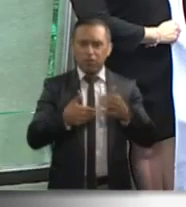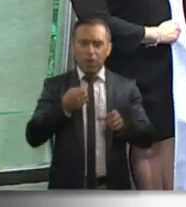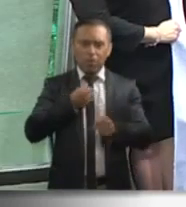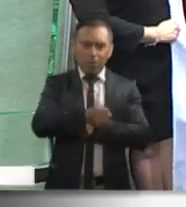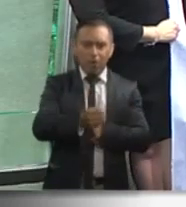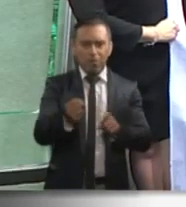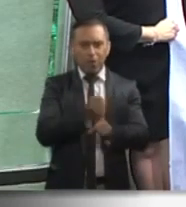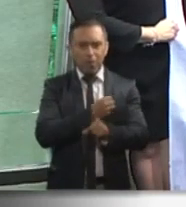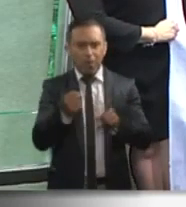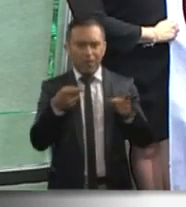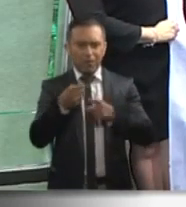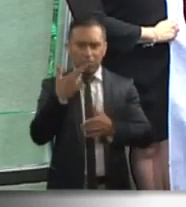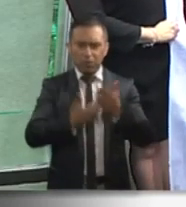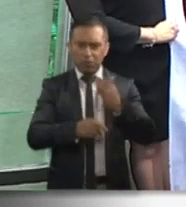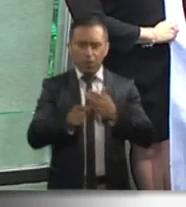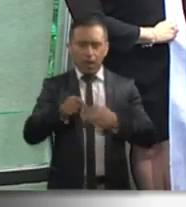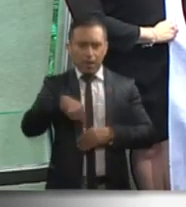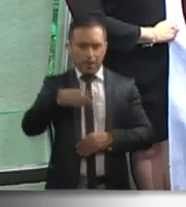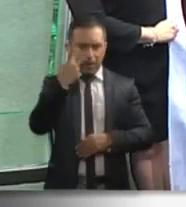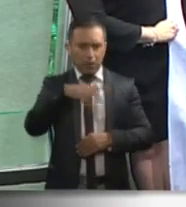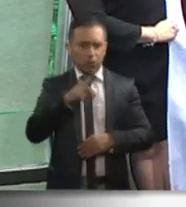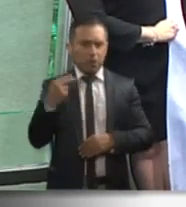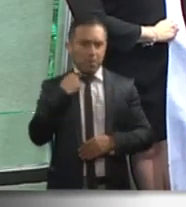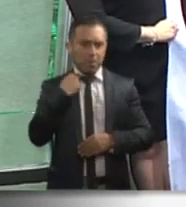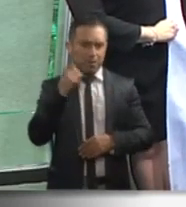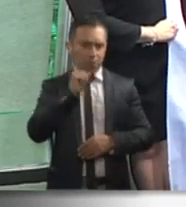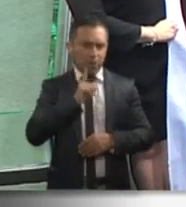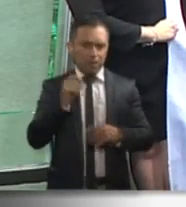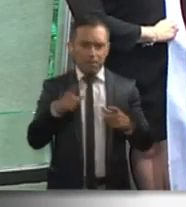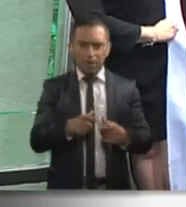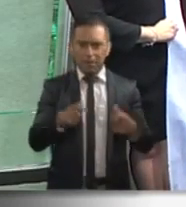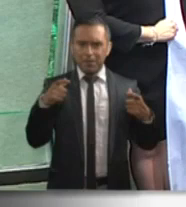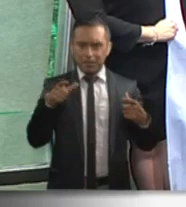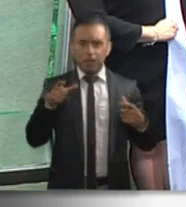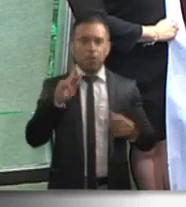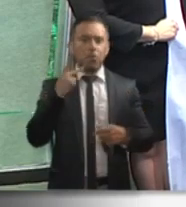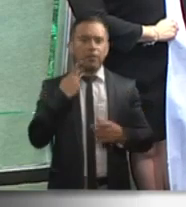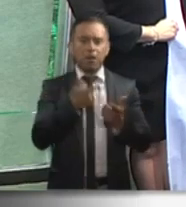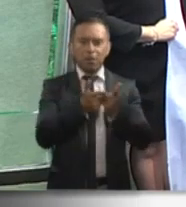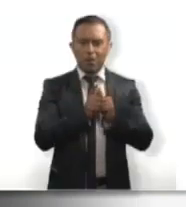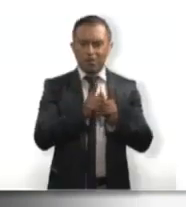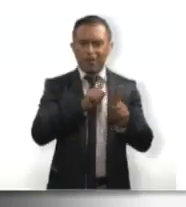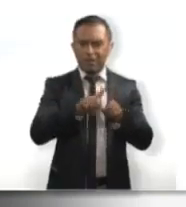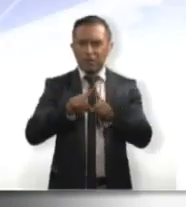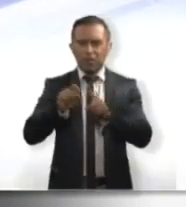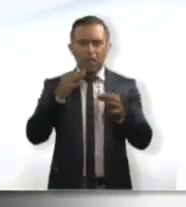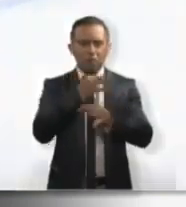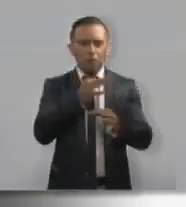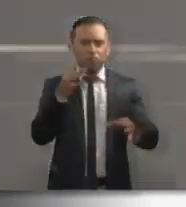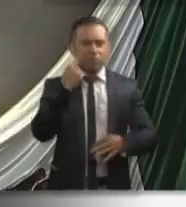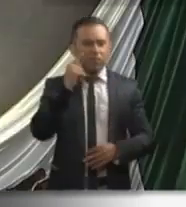en el país así se pronunciaron los diferentes grupos parlamentarios de usted